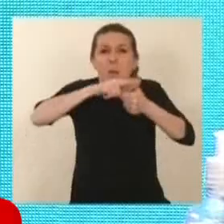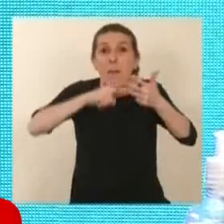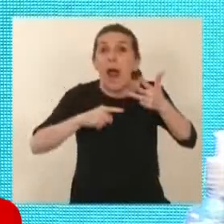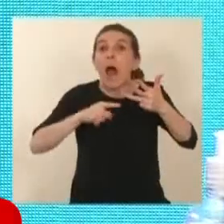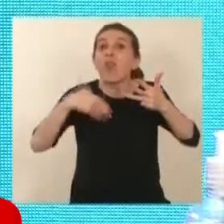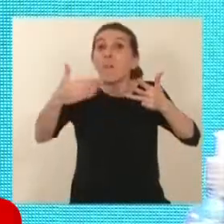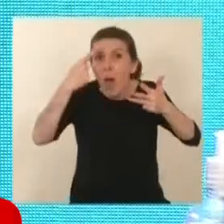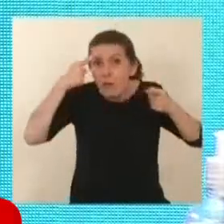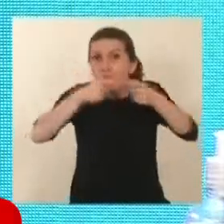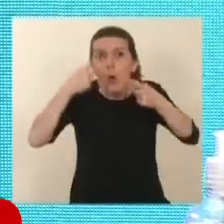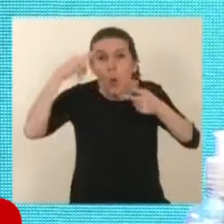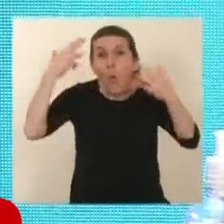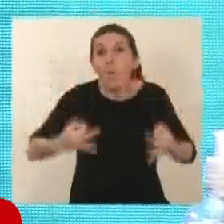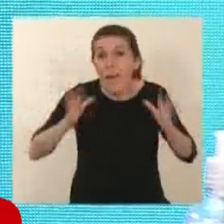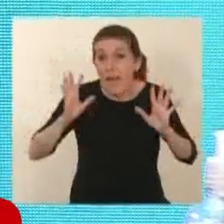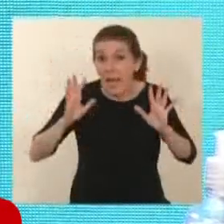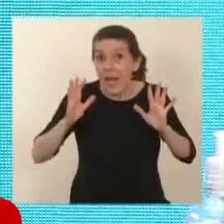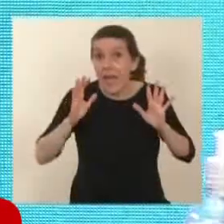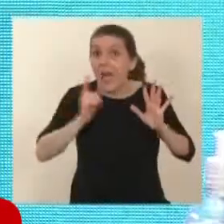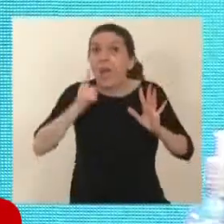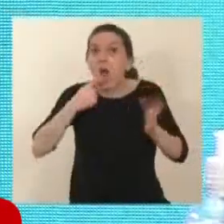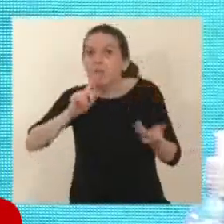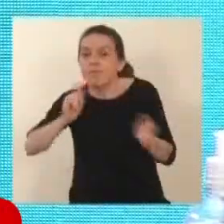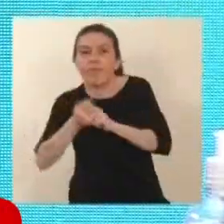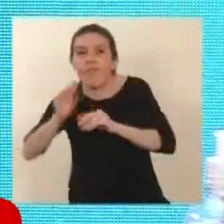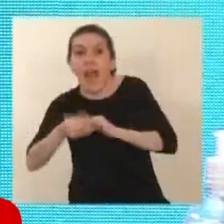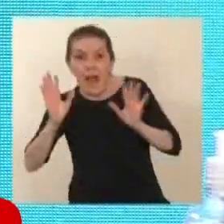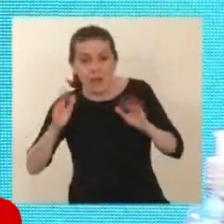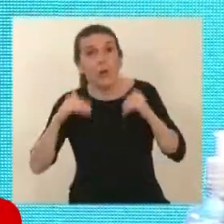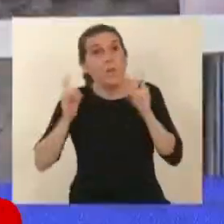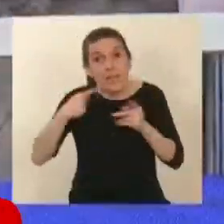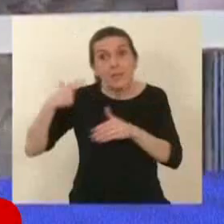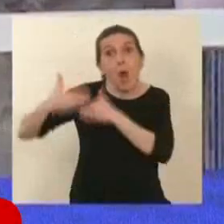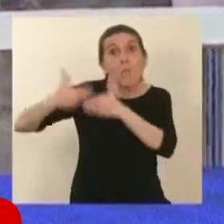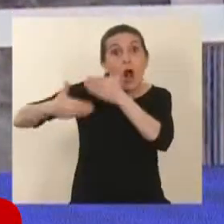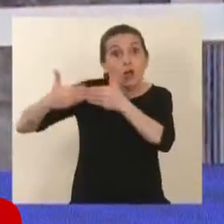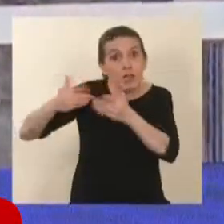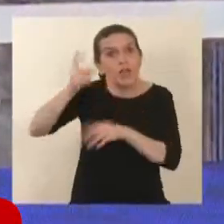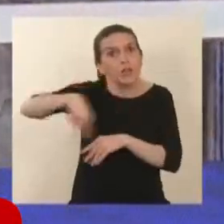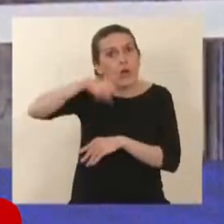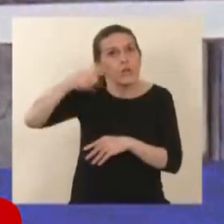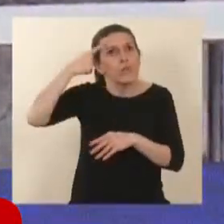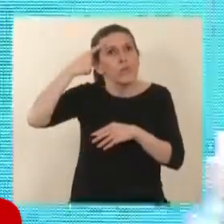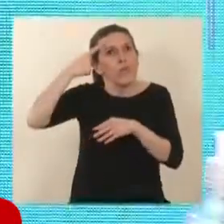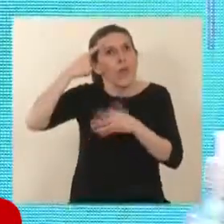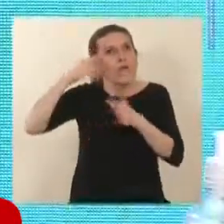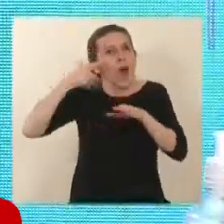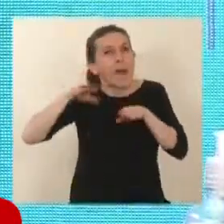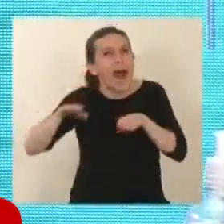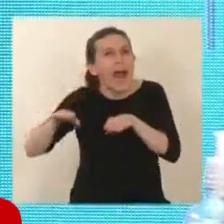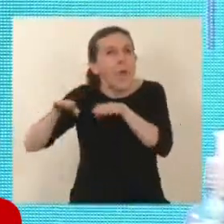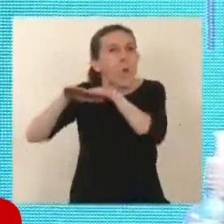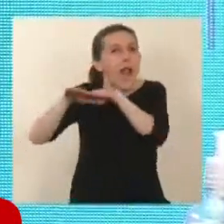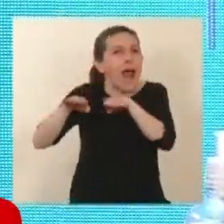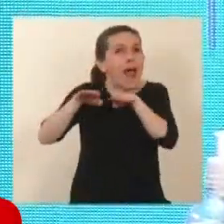servir a Argentina realizar otra cosa. Y en ese proceso también planteamos tratar de forma equitativa